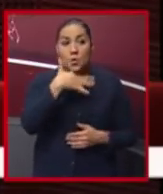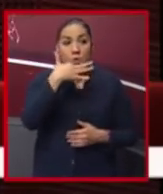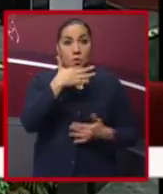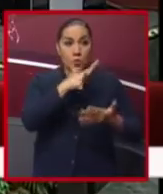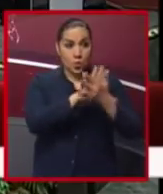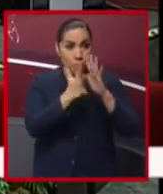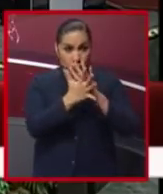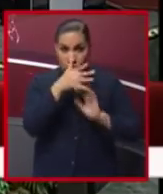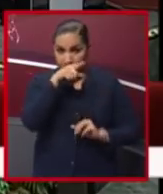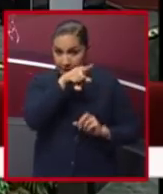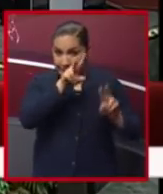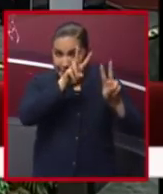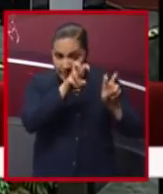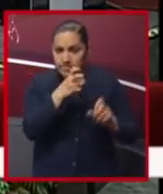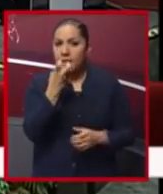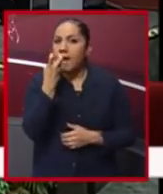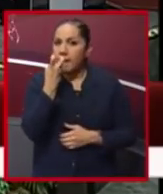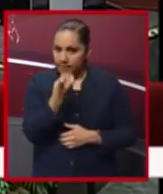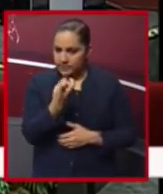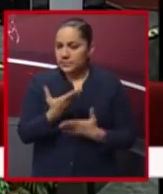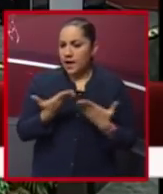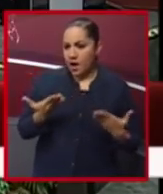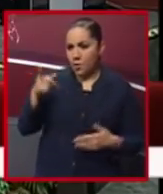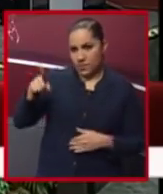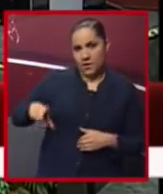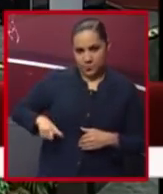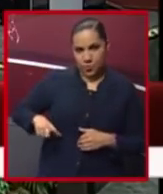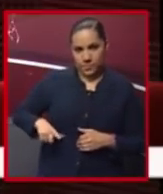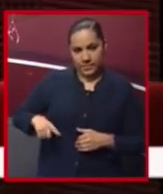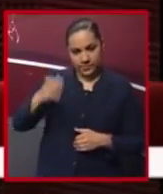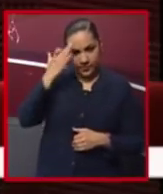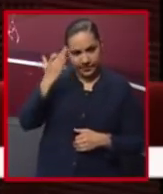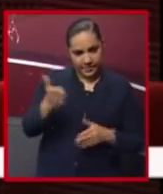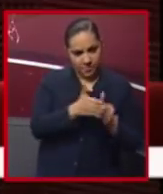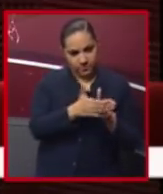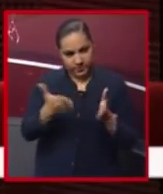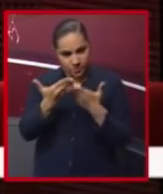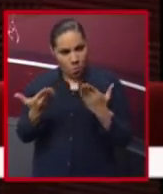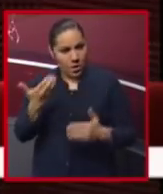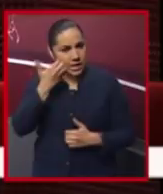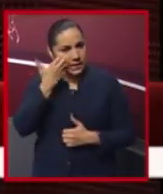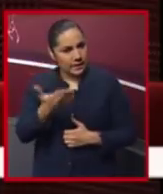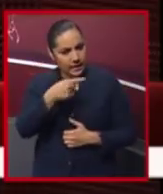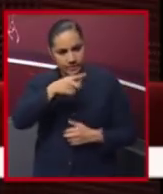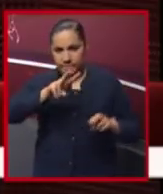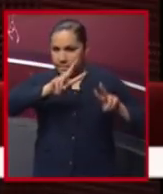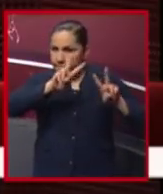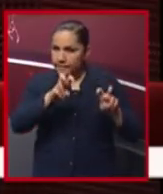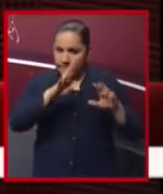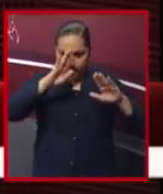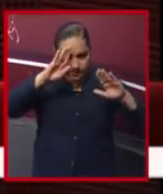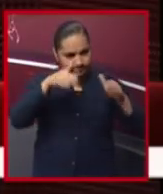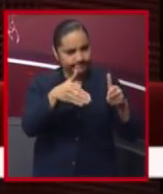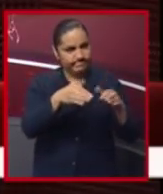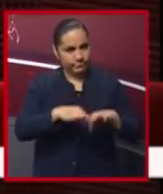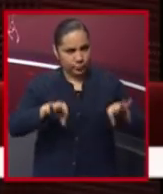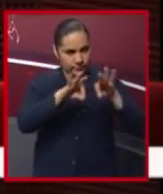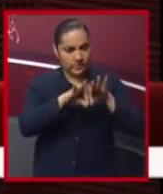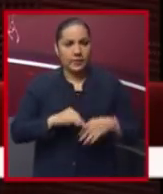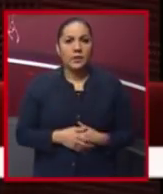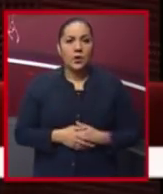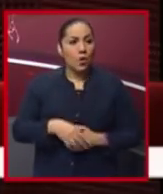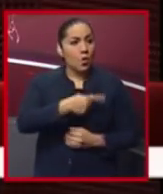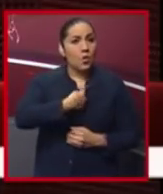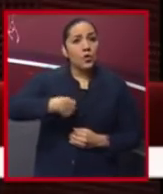combate del gobierno federal actual. No es que nosotros queramos copiar, no lo podemos